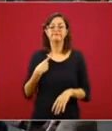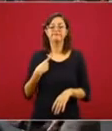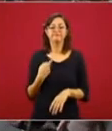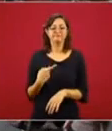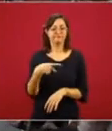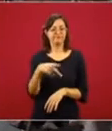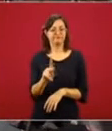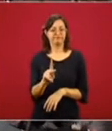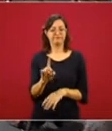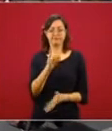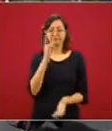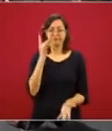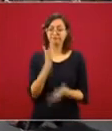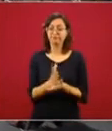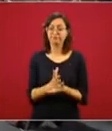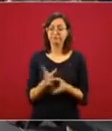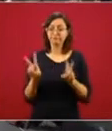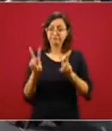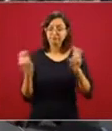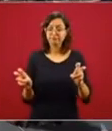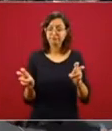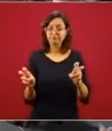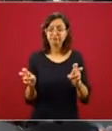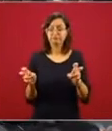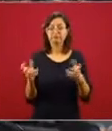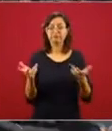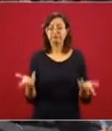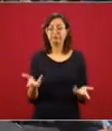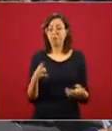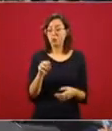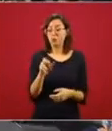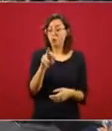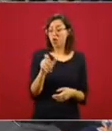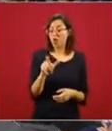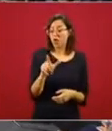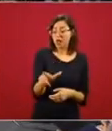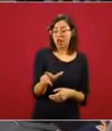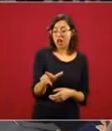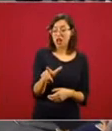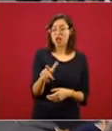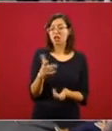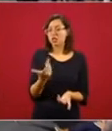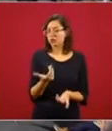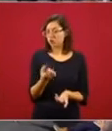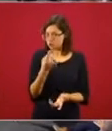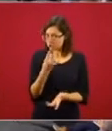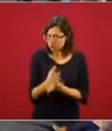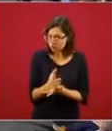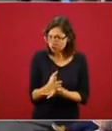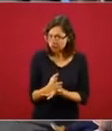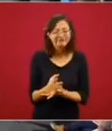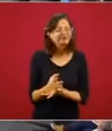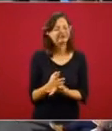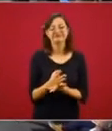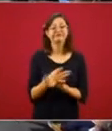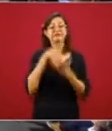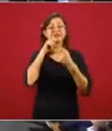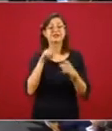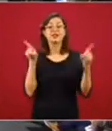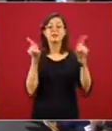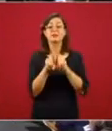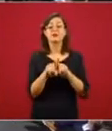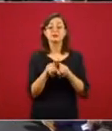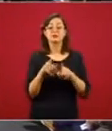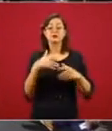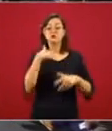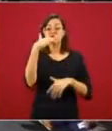Pero no solo hay que combatir la corrupción por razones de índole moral, es también porque se liberan muchos